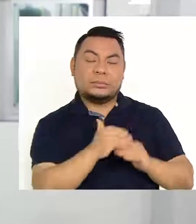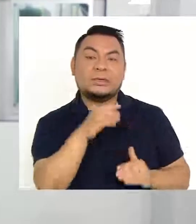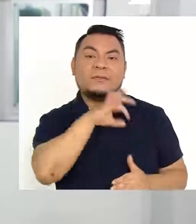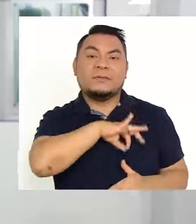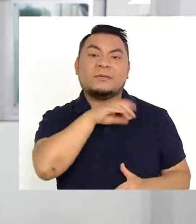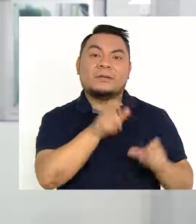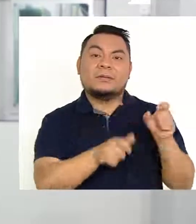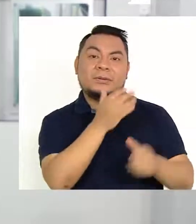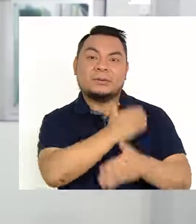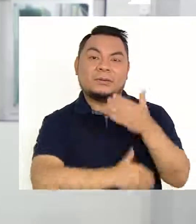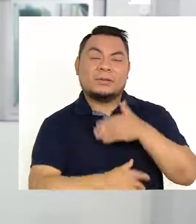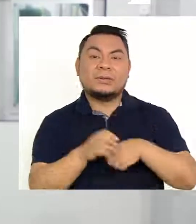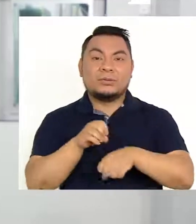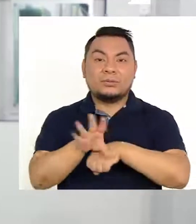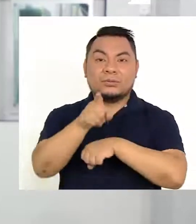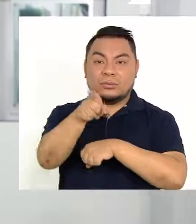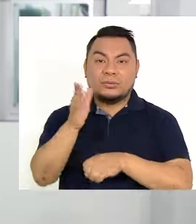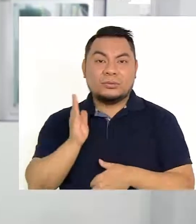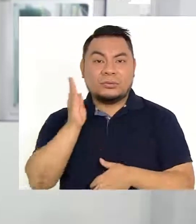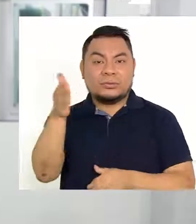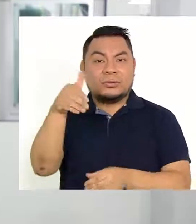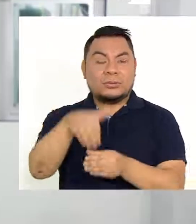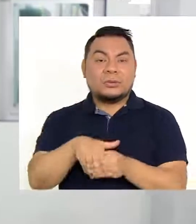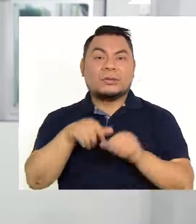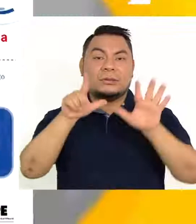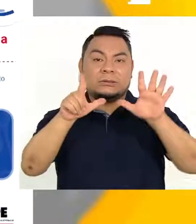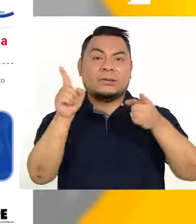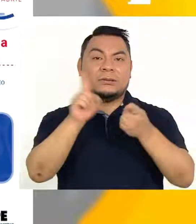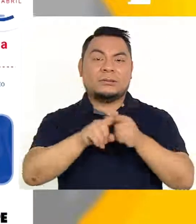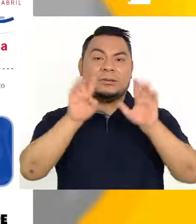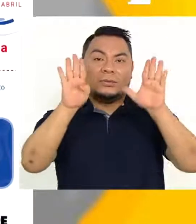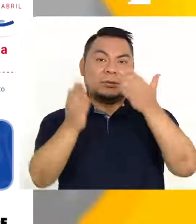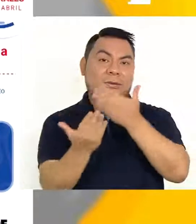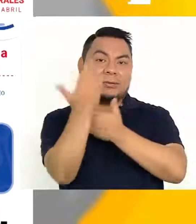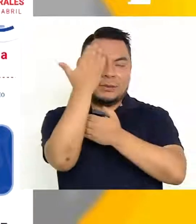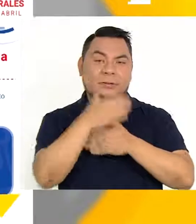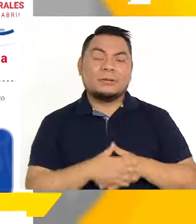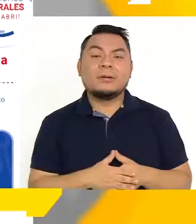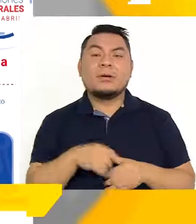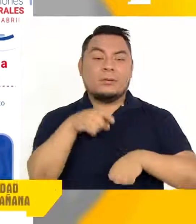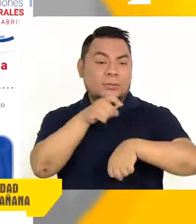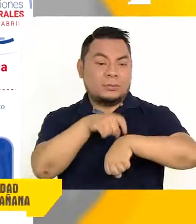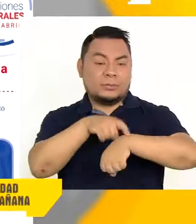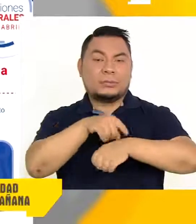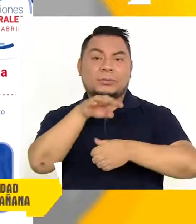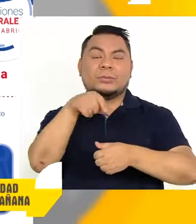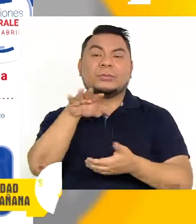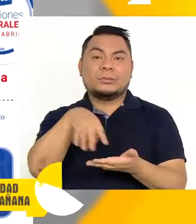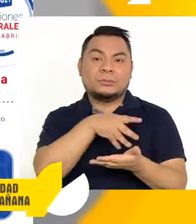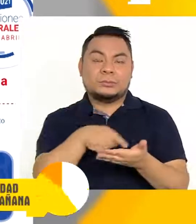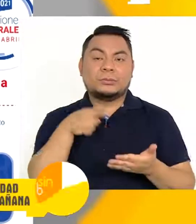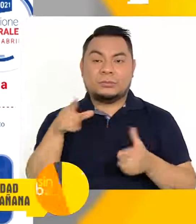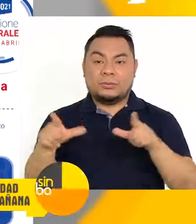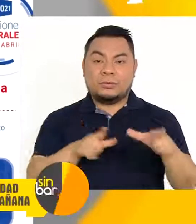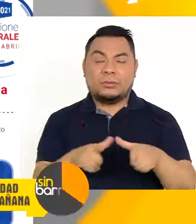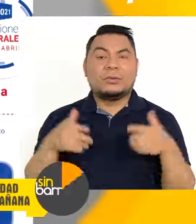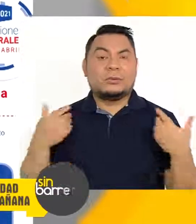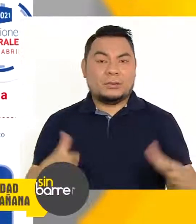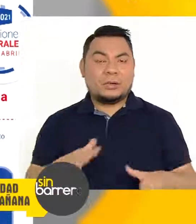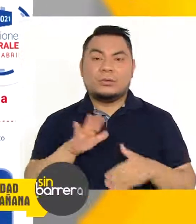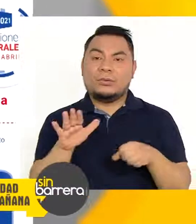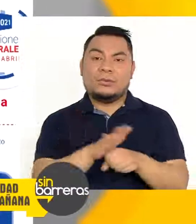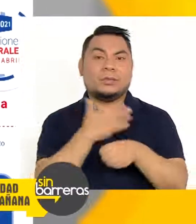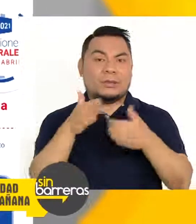personas con discapacidad, ya que sugiere que acudan a sufragar de 7 a 9 de la mañana, horario en el que los locales